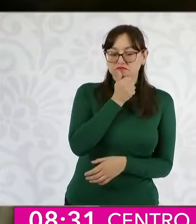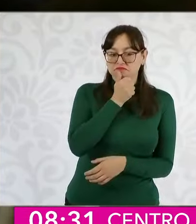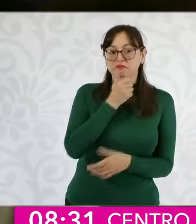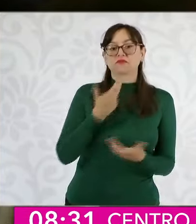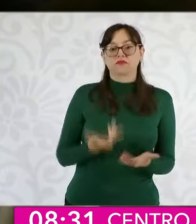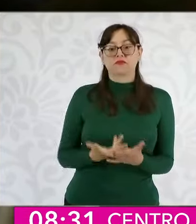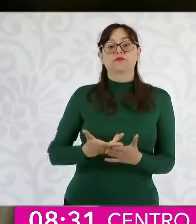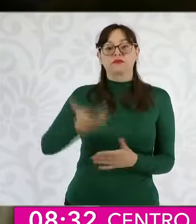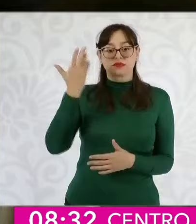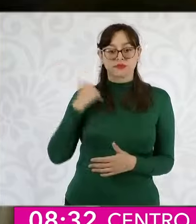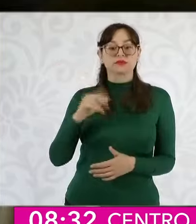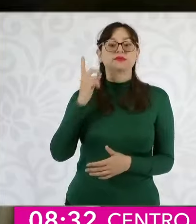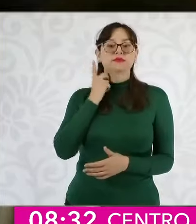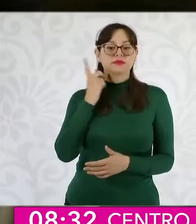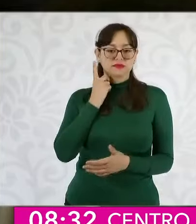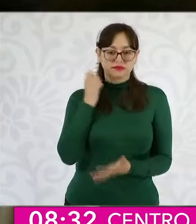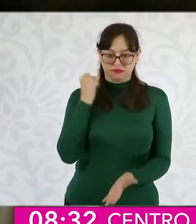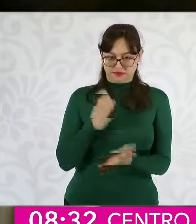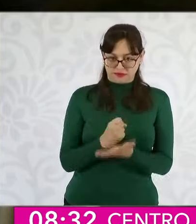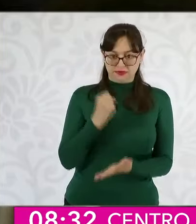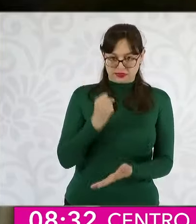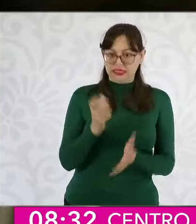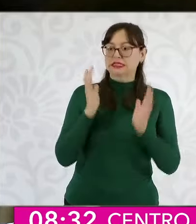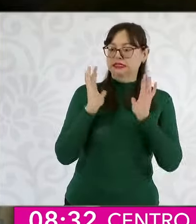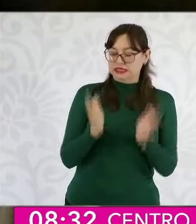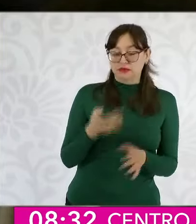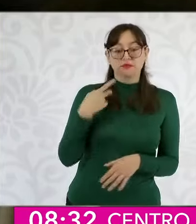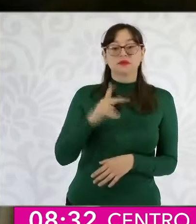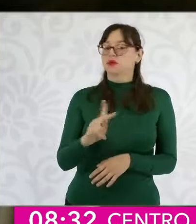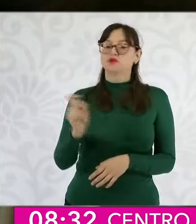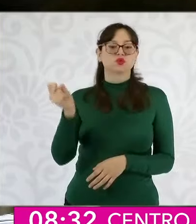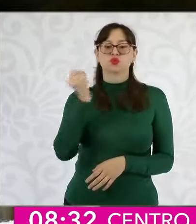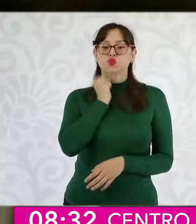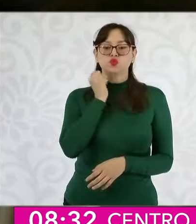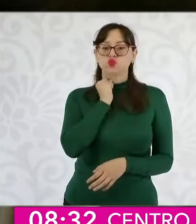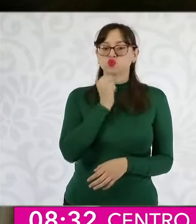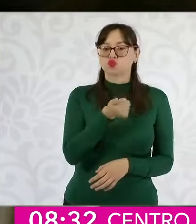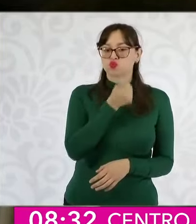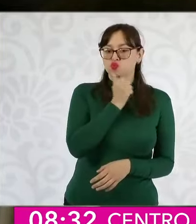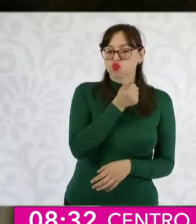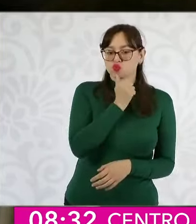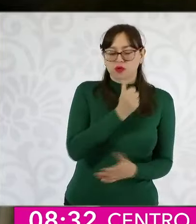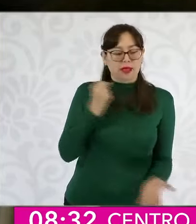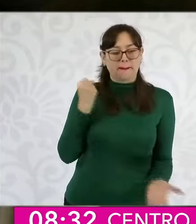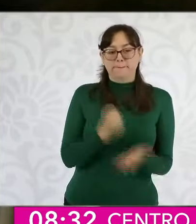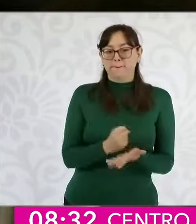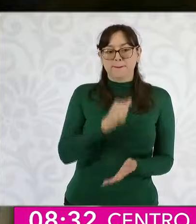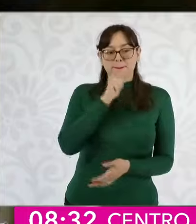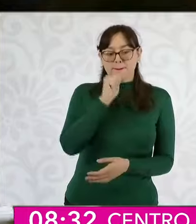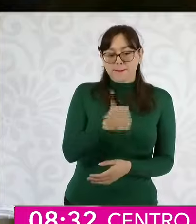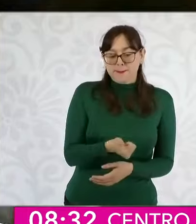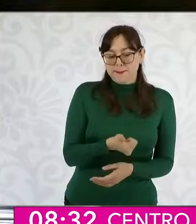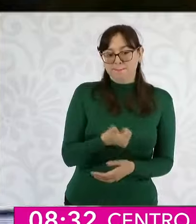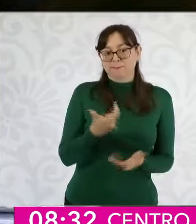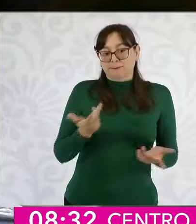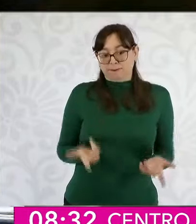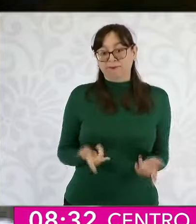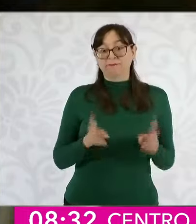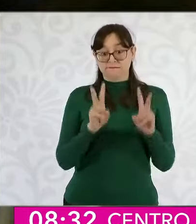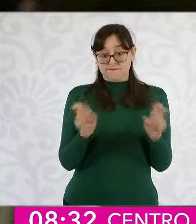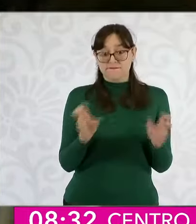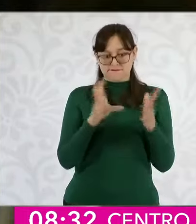legislatura anterior, hasta donde yo tengo el dato, en la Cámara por unanimidad, pero en el Senado está todavía no aprobada. Es una